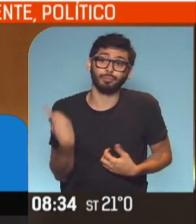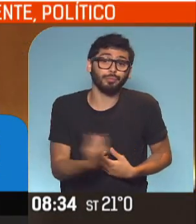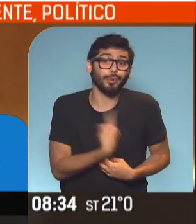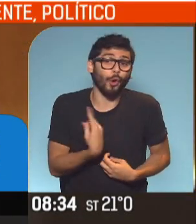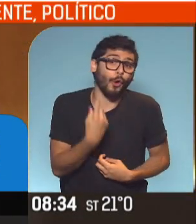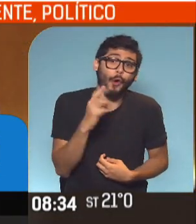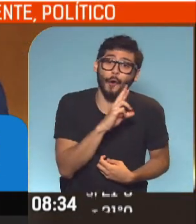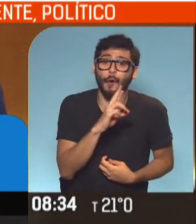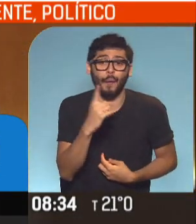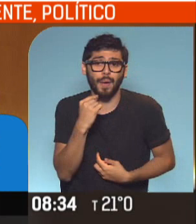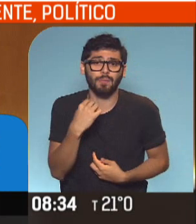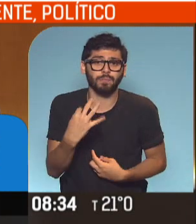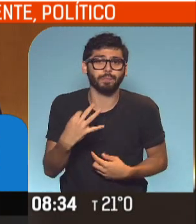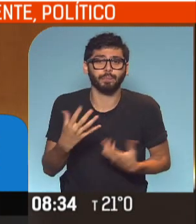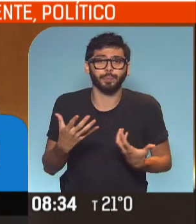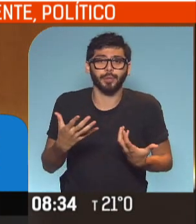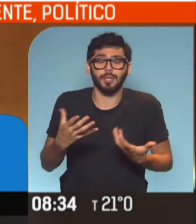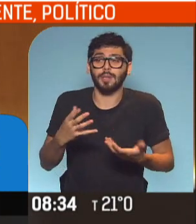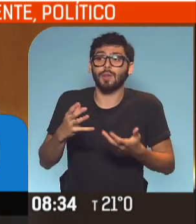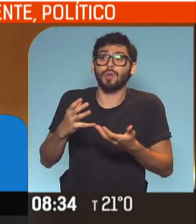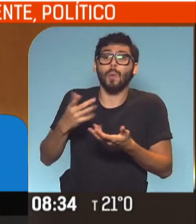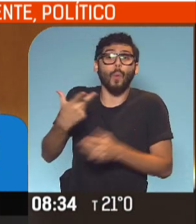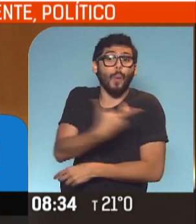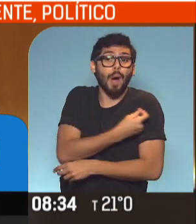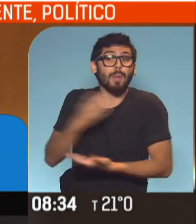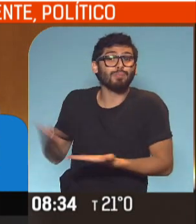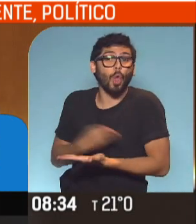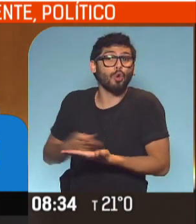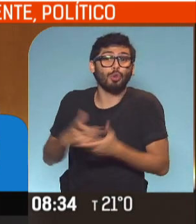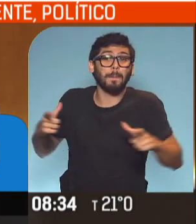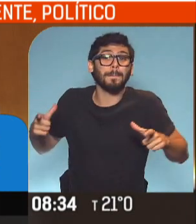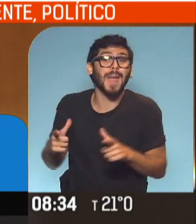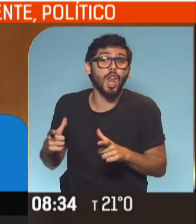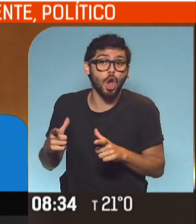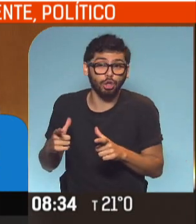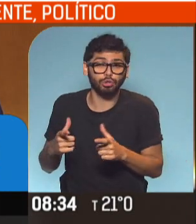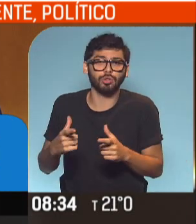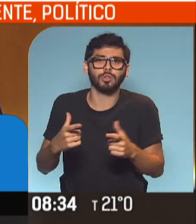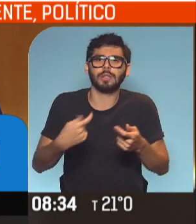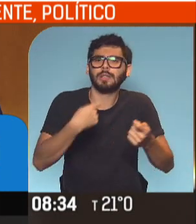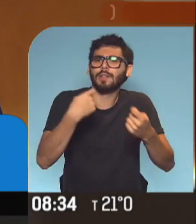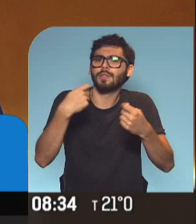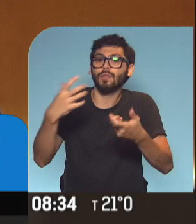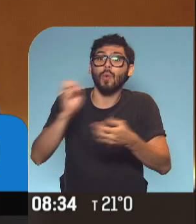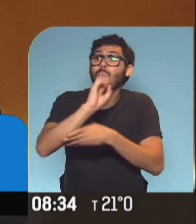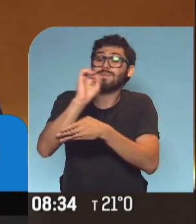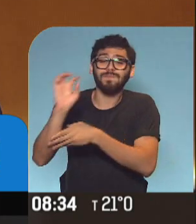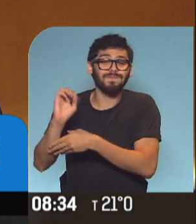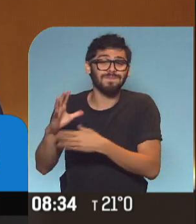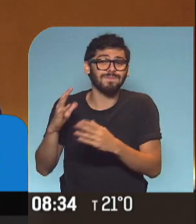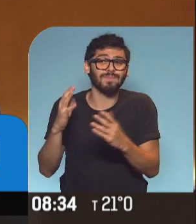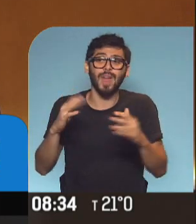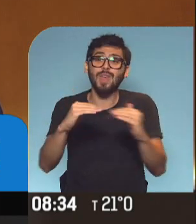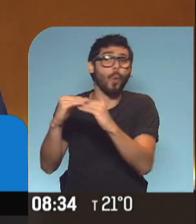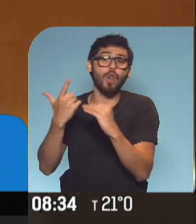administrando la escasez hay un cuello de botella en la producción mundial la distribución de la vacuna es muy equitativa refleja el orden mundial que tenemos que es un